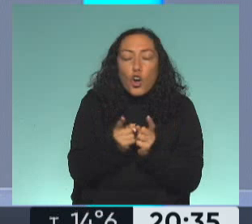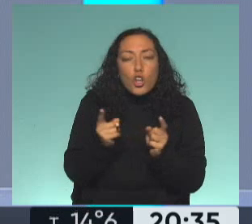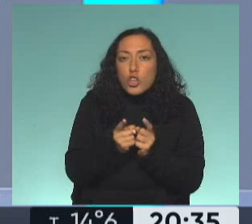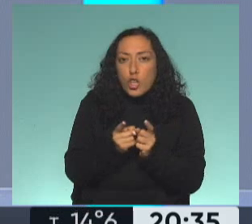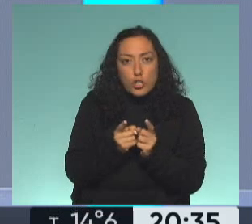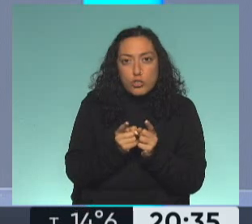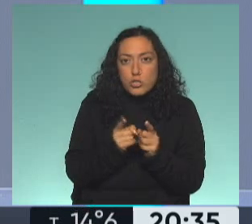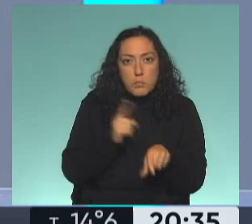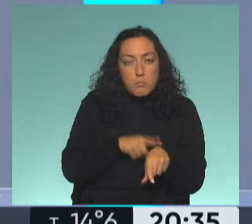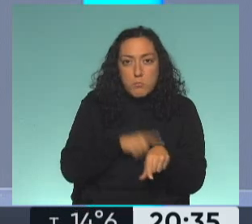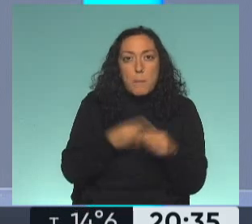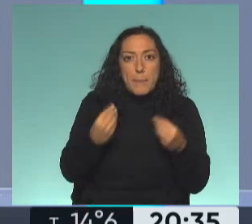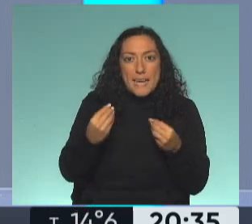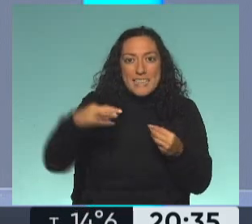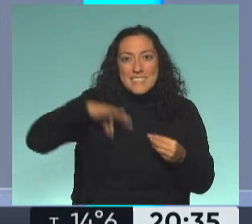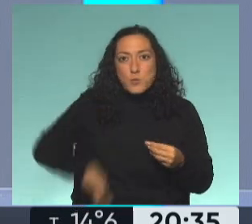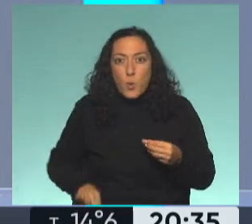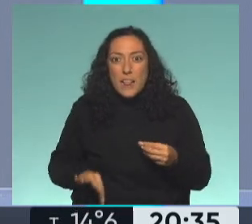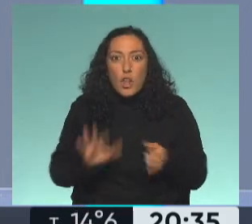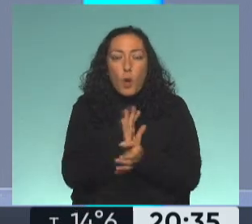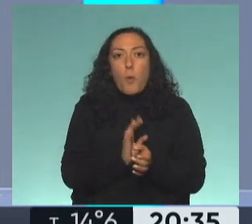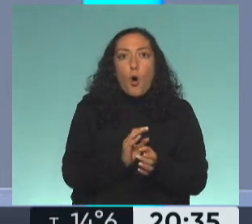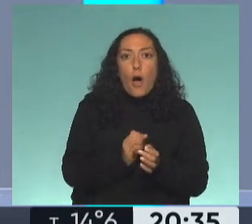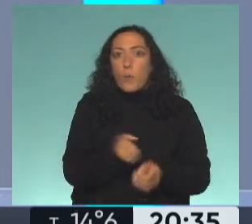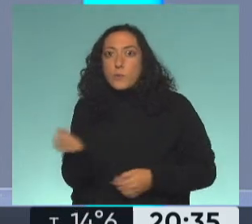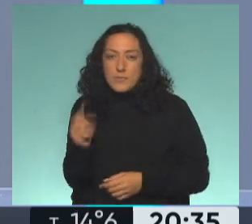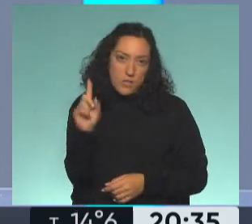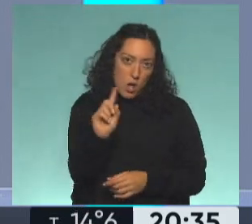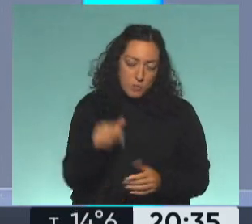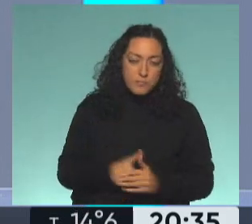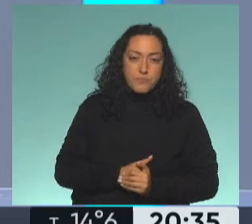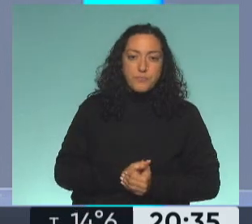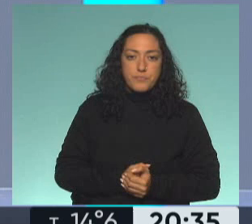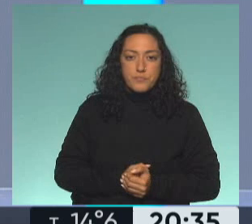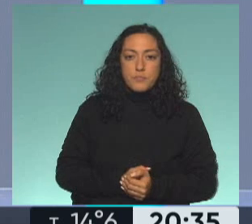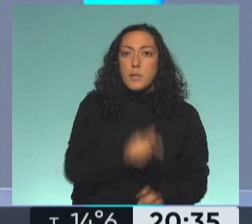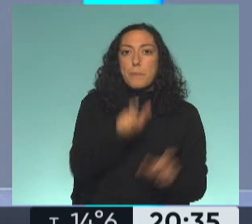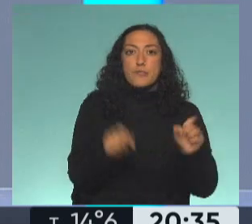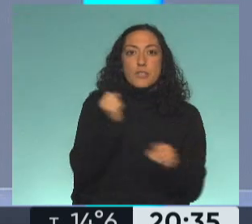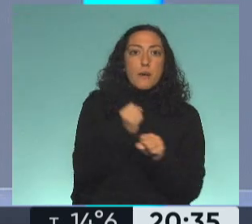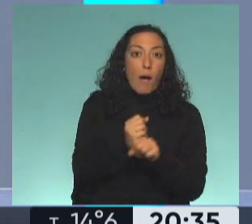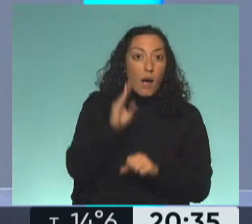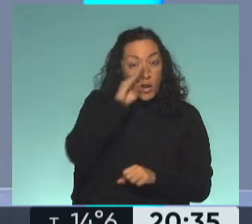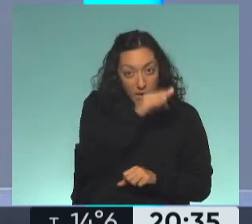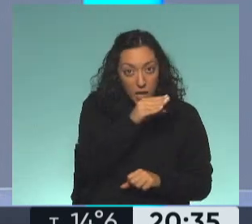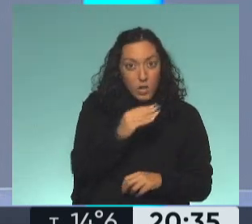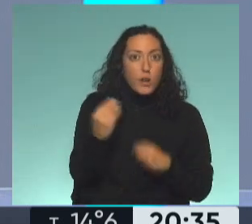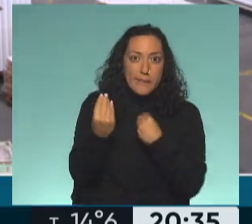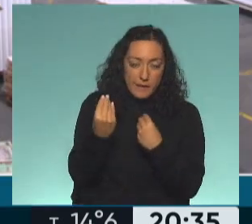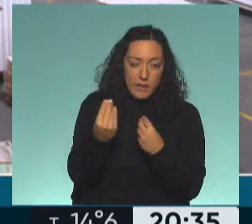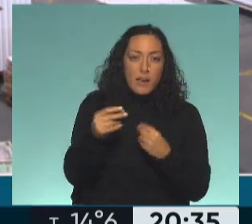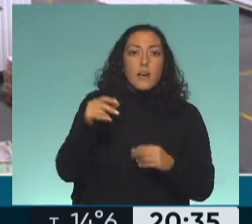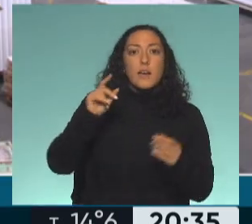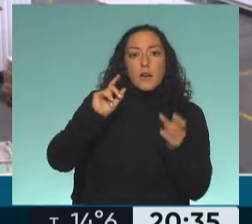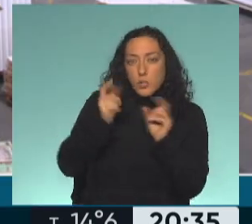que el salario no sea la variable de ajuste. Jimena. Y para los informales, estamos